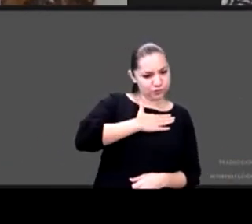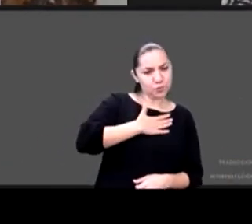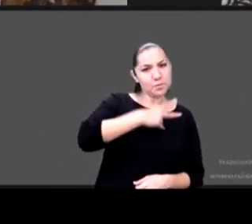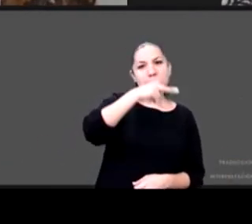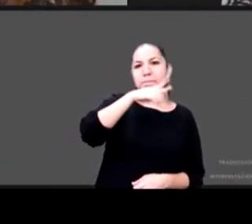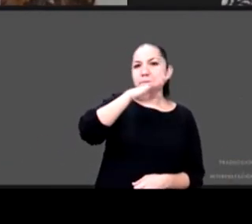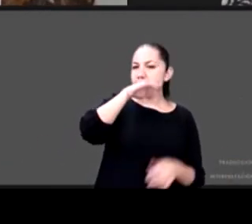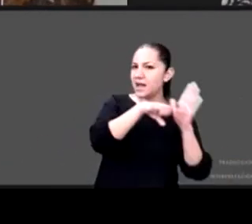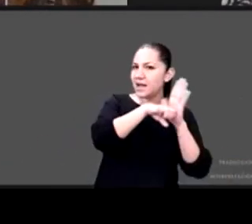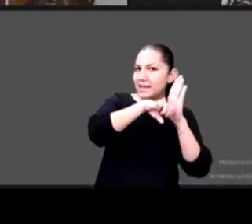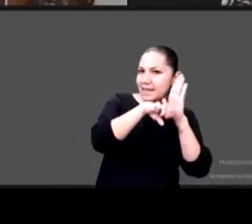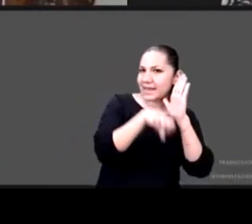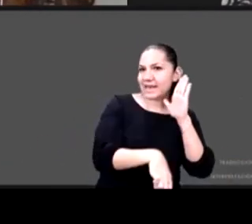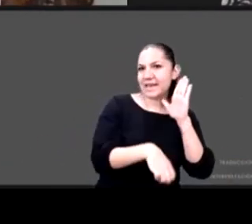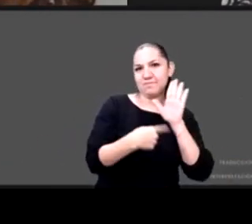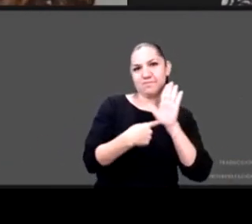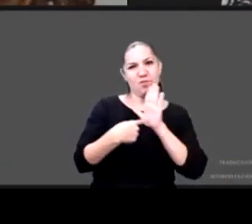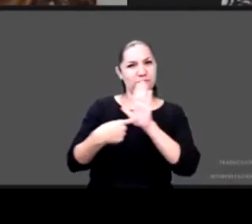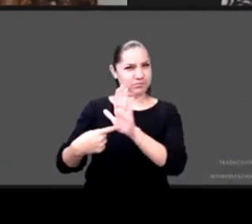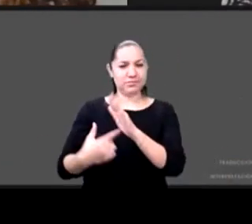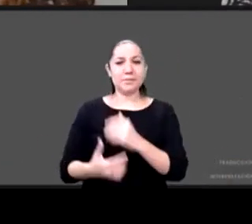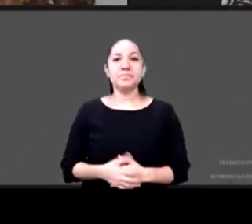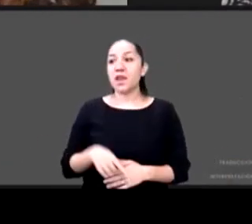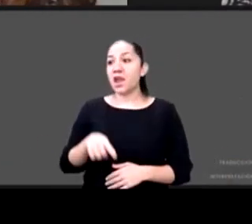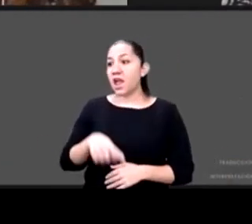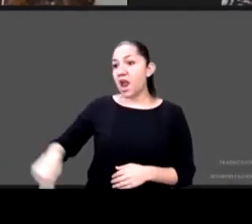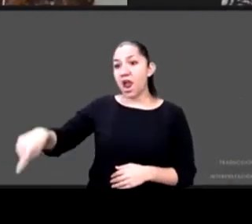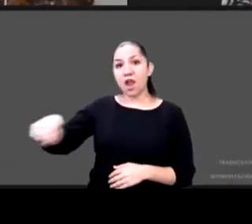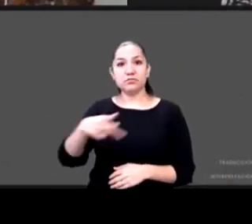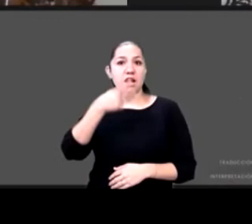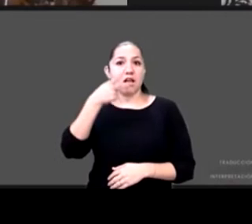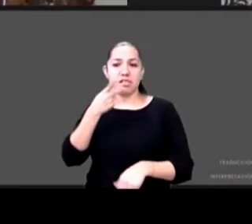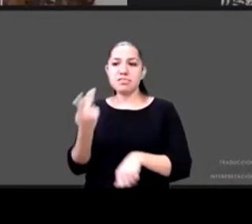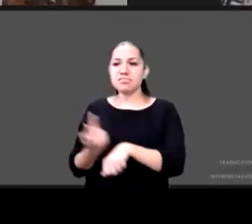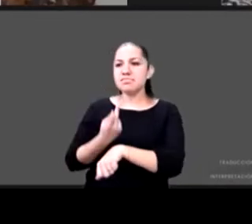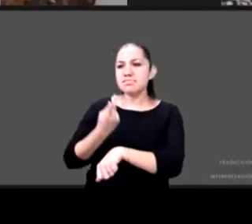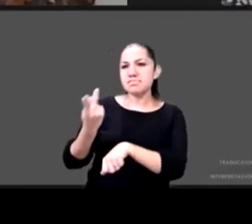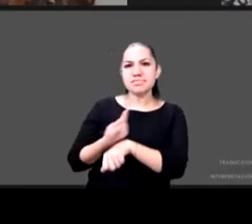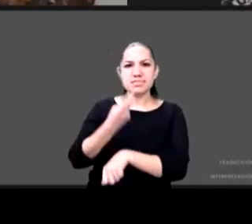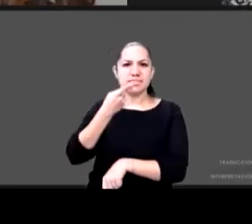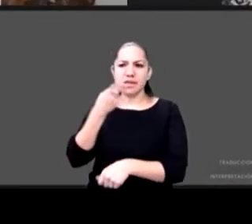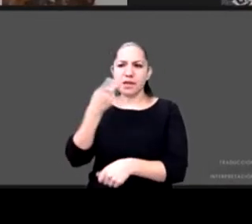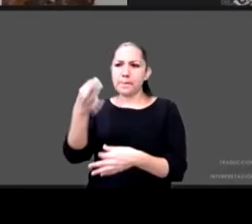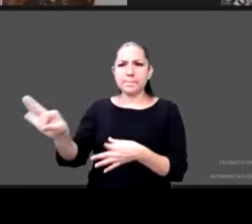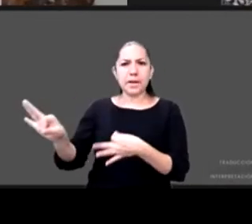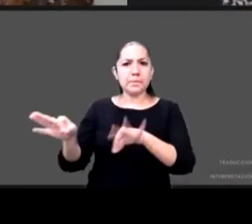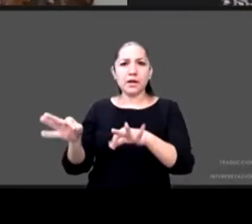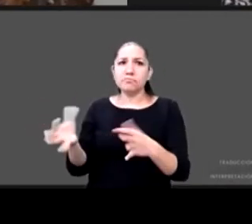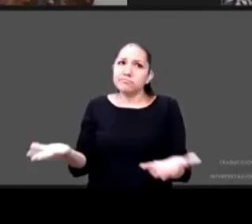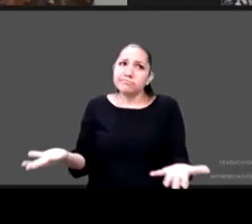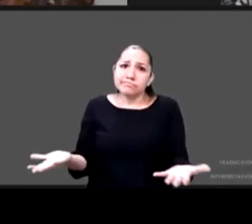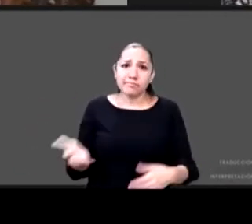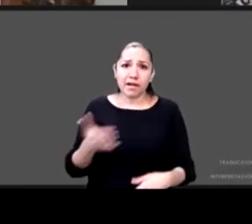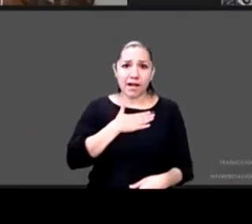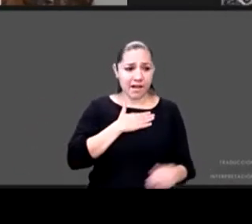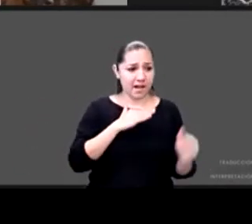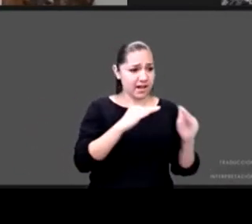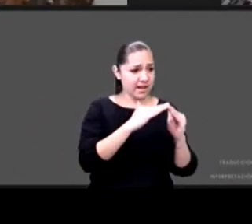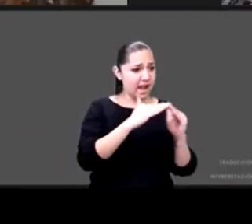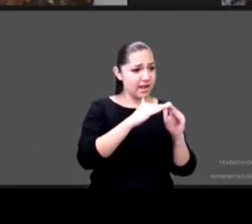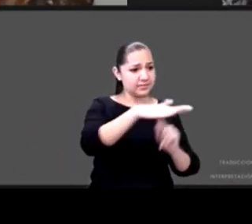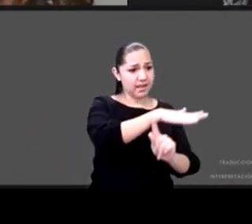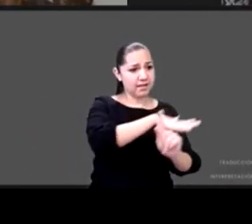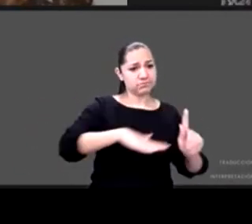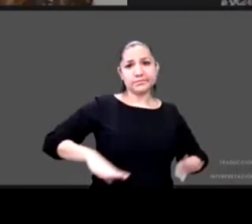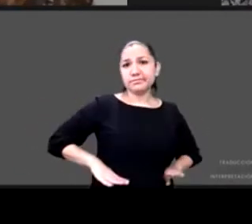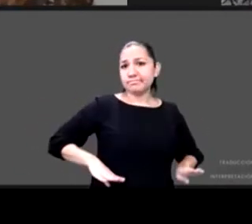mamá, en mi casa, pues así se habla, ¿no? Se habla golpeado. Pues entonces, ¿cómo vamos atemperando eso para que él